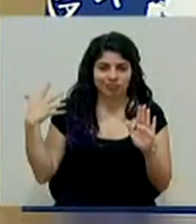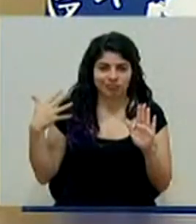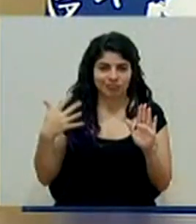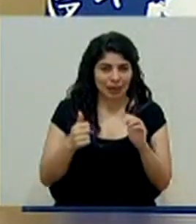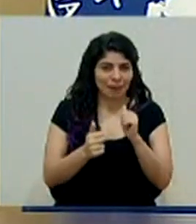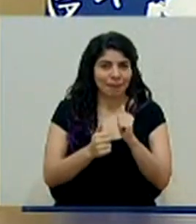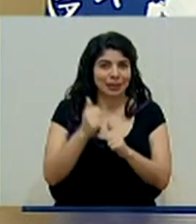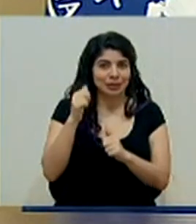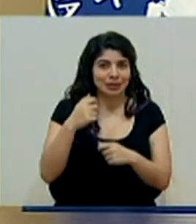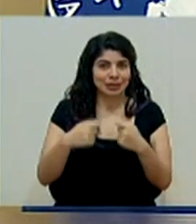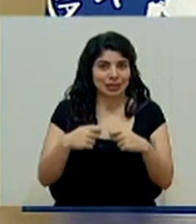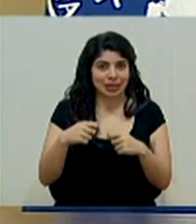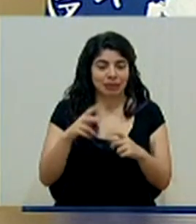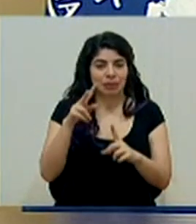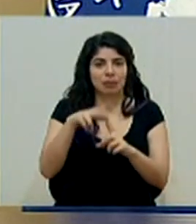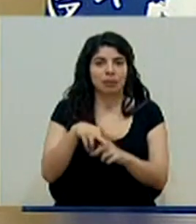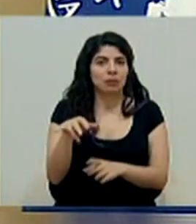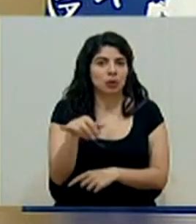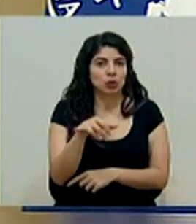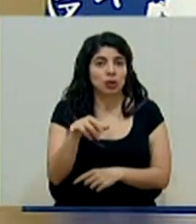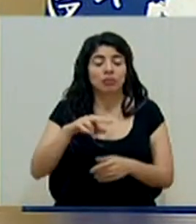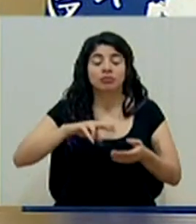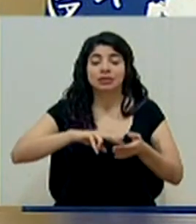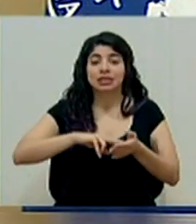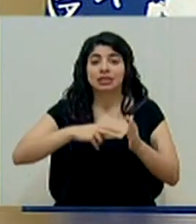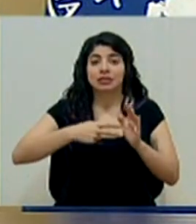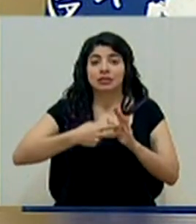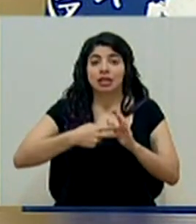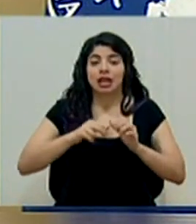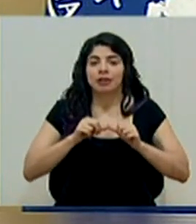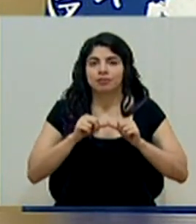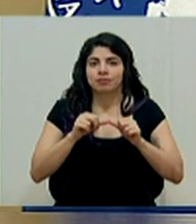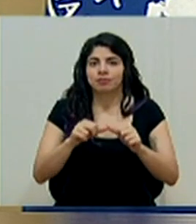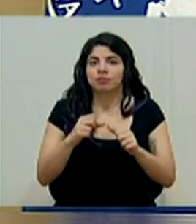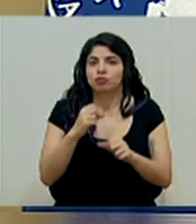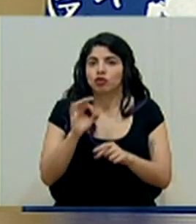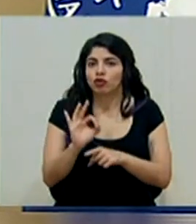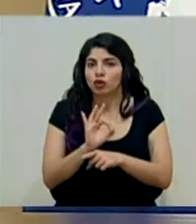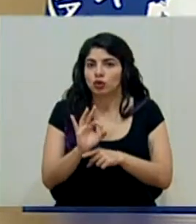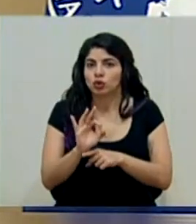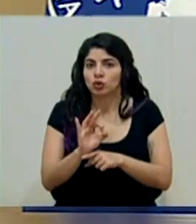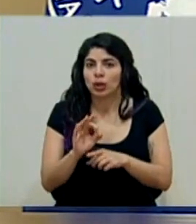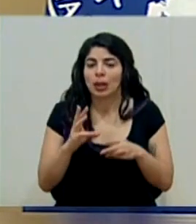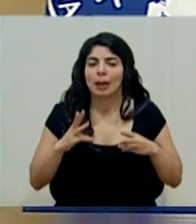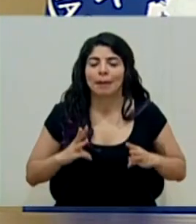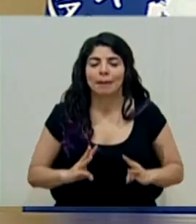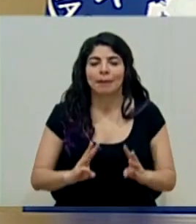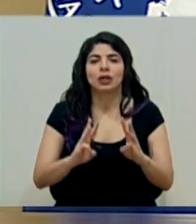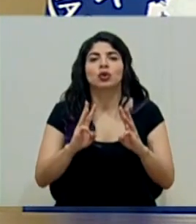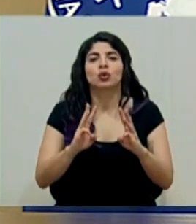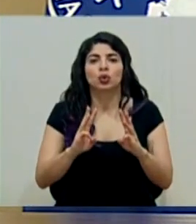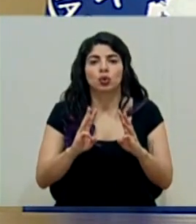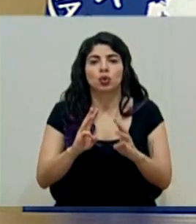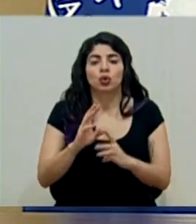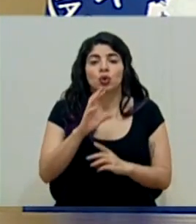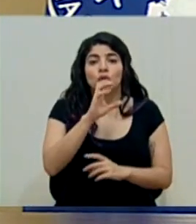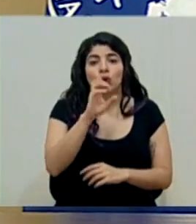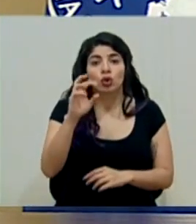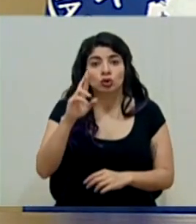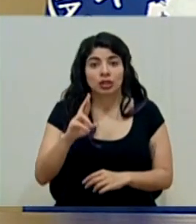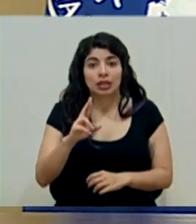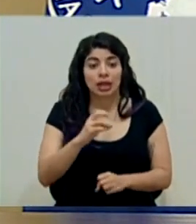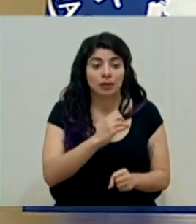mayor parte del mes de septiembre. Es decir, seguiremos operando bajo la modalidad de Costa